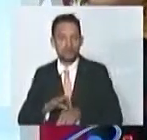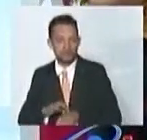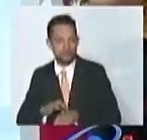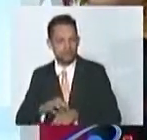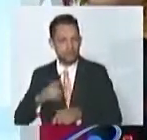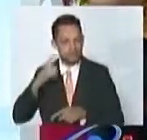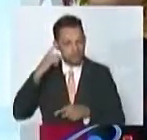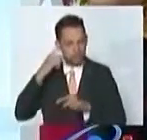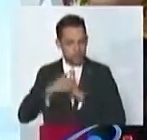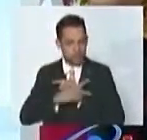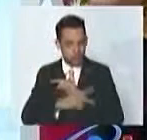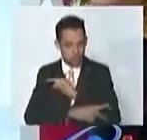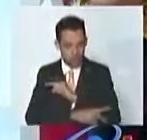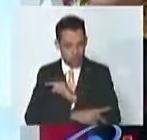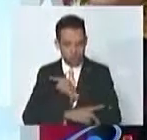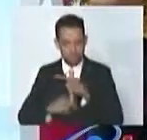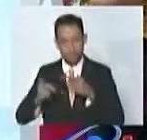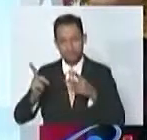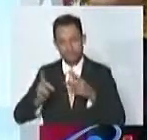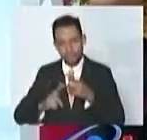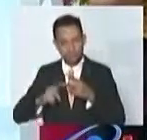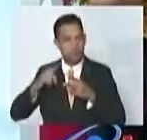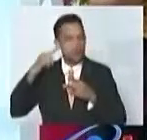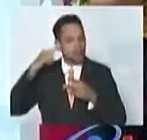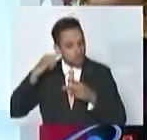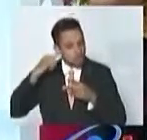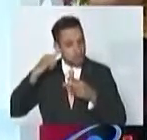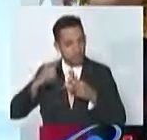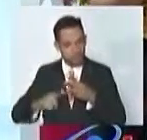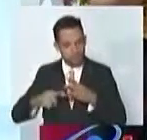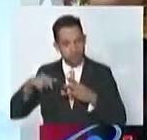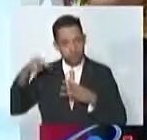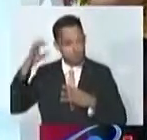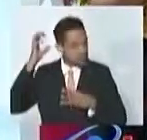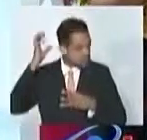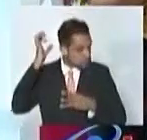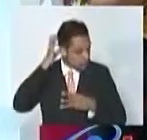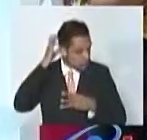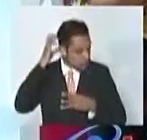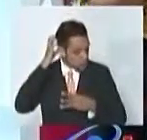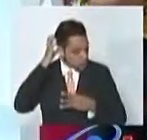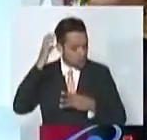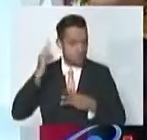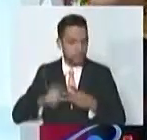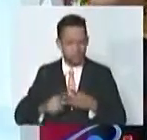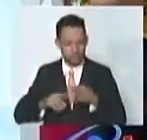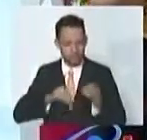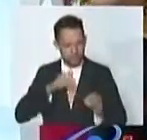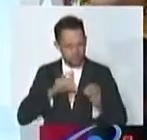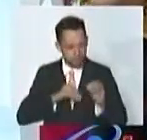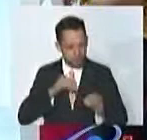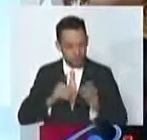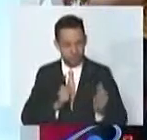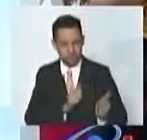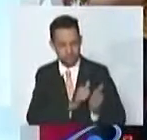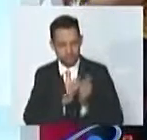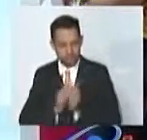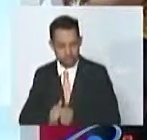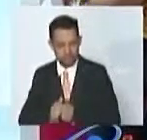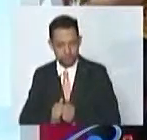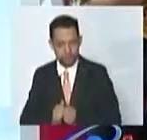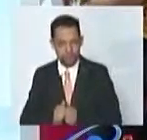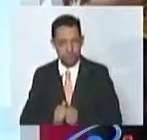con el psiquiatra también, con los neuropediatras en caso de los niños, ellos son los que nos hacen el